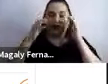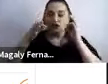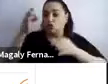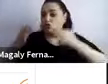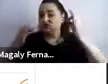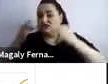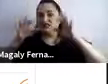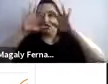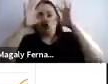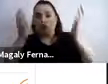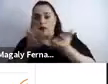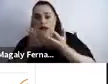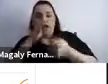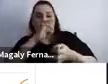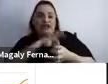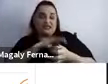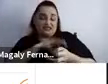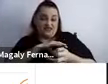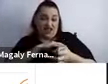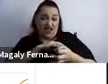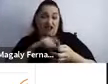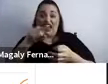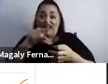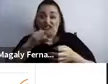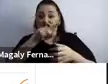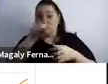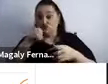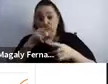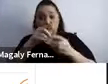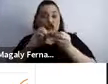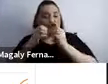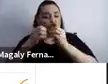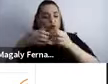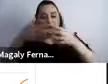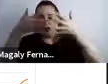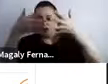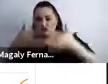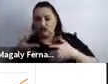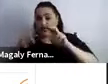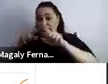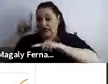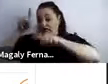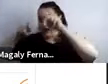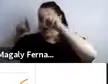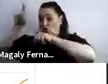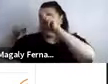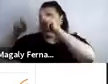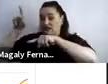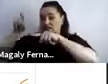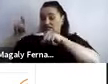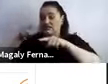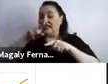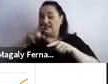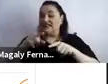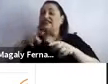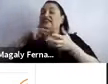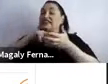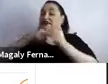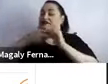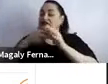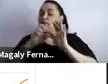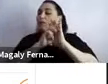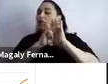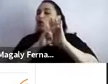en cuenta. Estos son, en términos numéricos, todos estos indicadores que definían